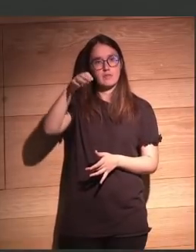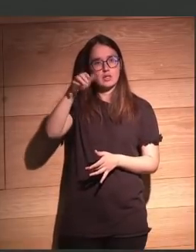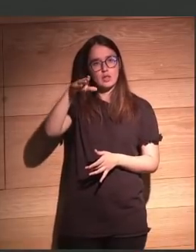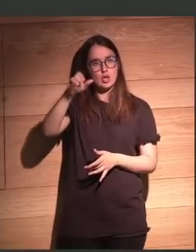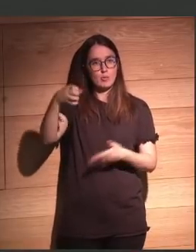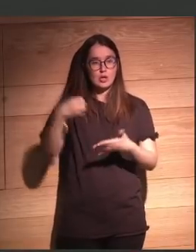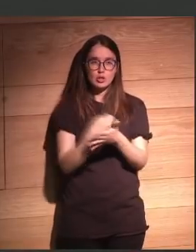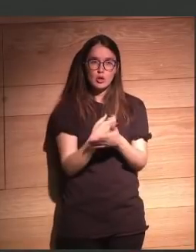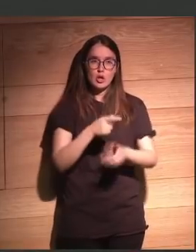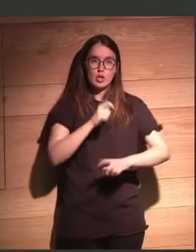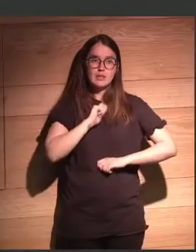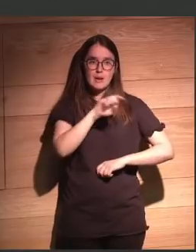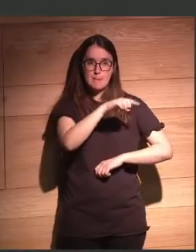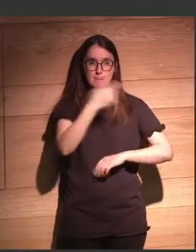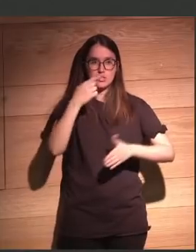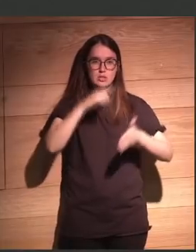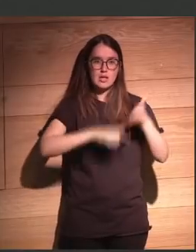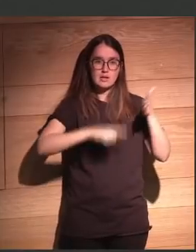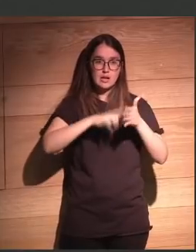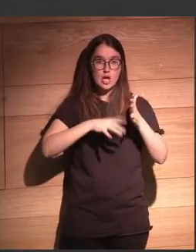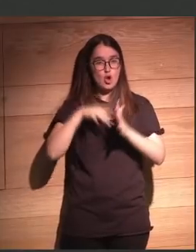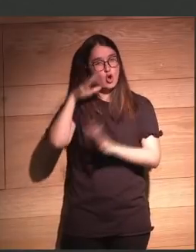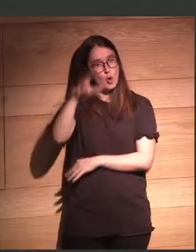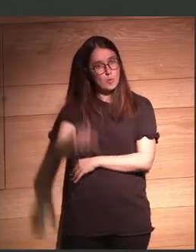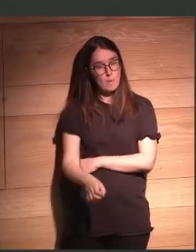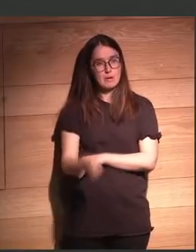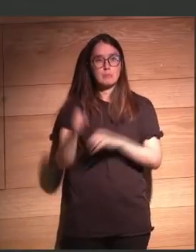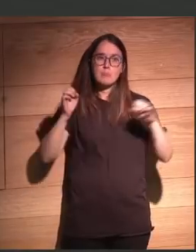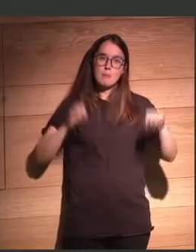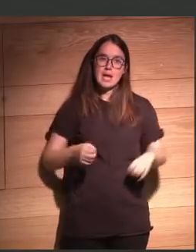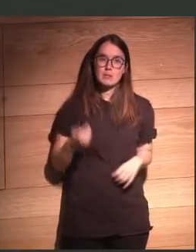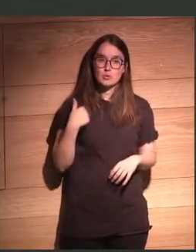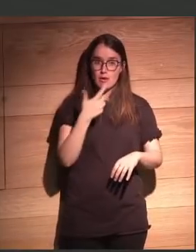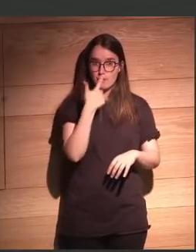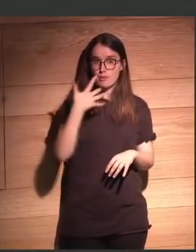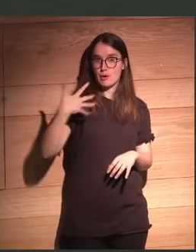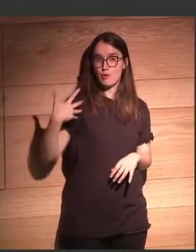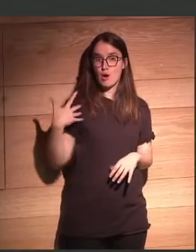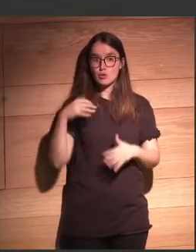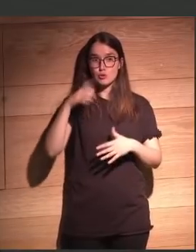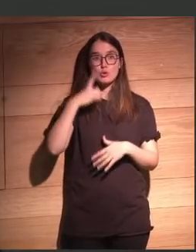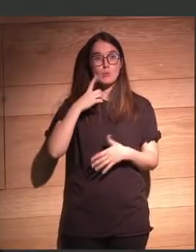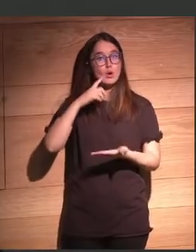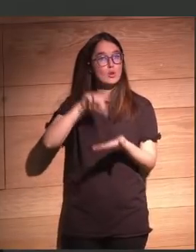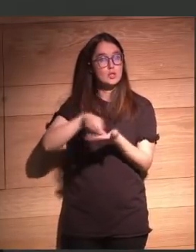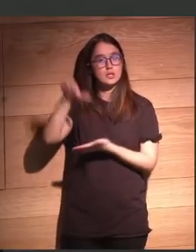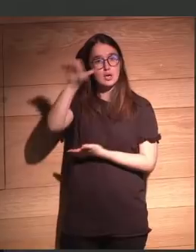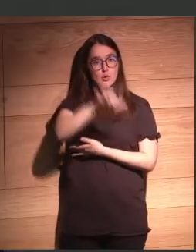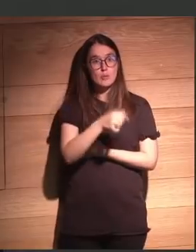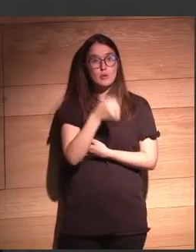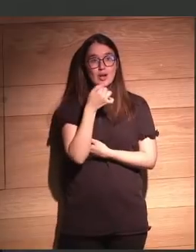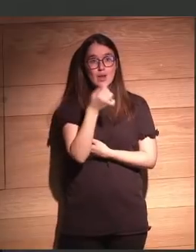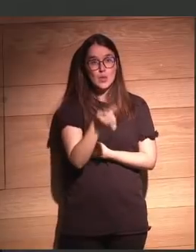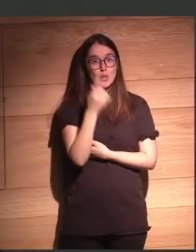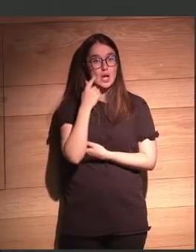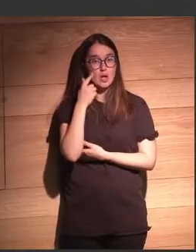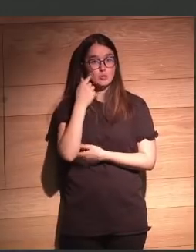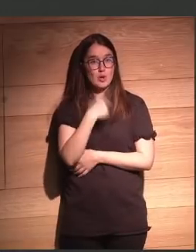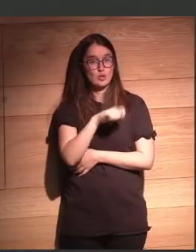ahí nos daban pisos en alquiler o en compra, ¿vale? Pues hace 5 años el Banco Central Europeo le dice a la banca